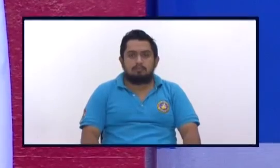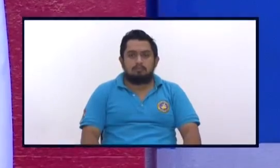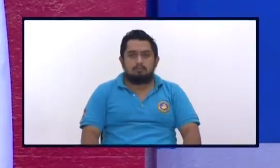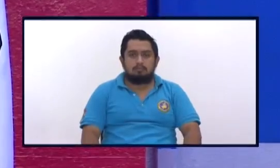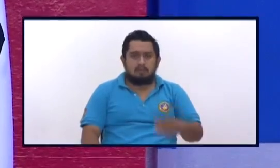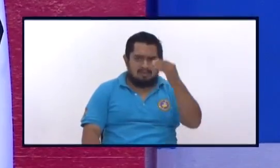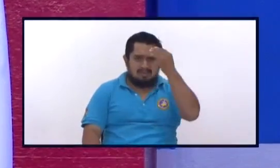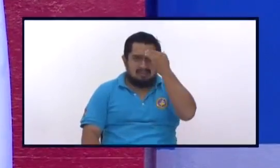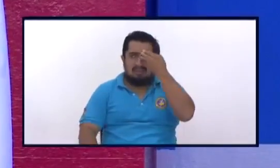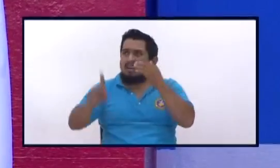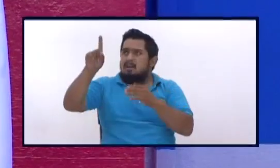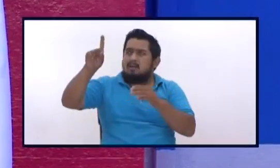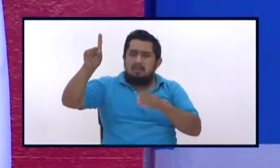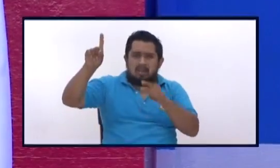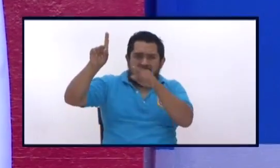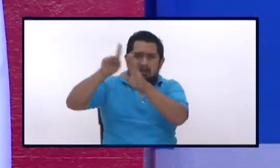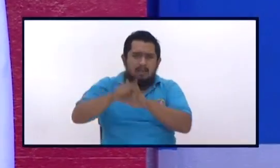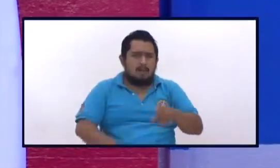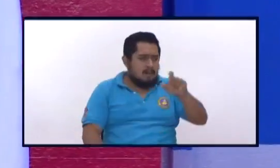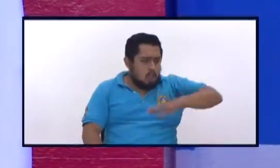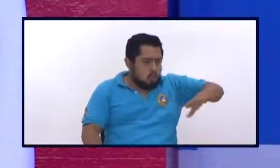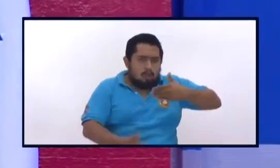que la cobertura de dios llega a los moteles